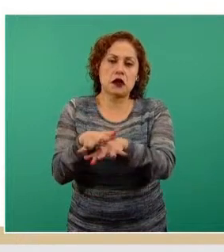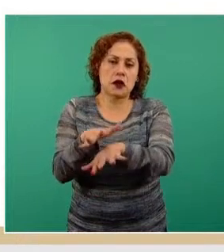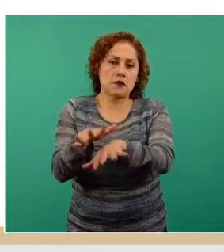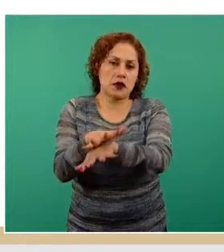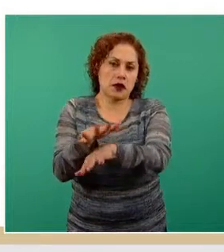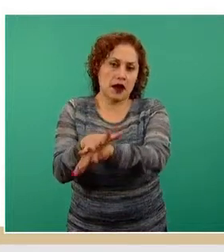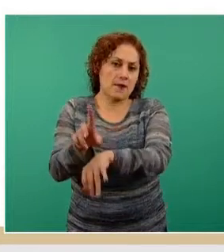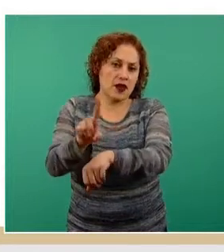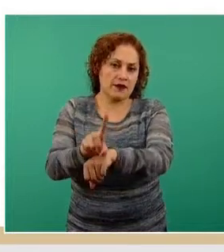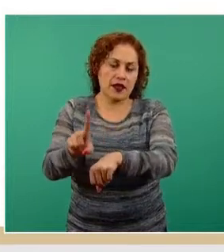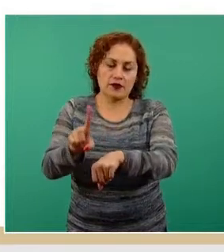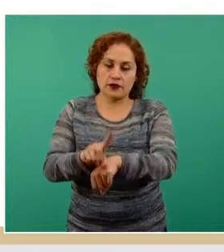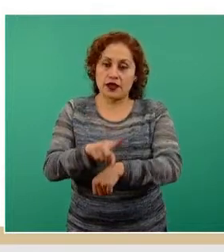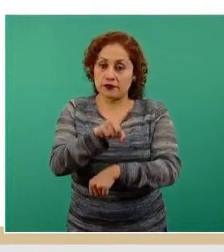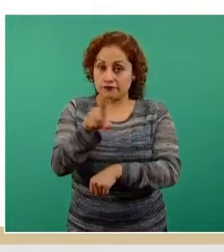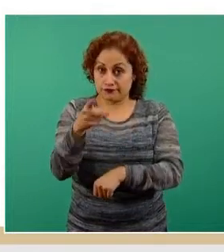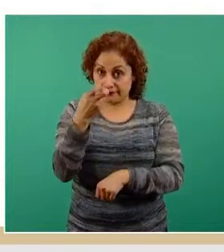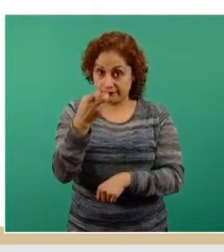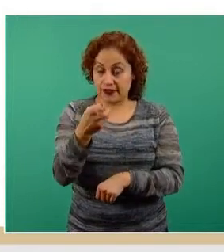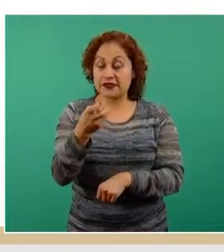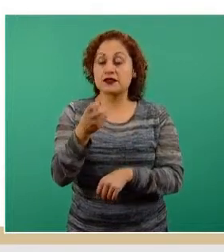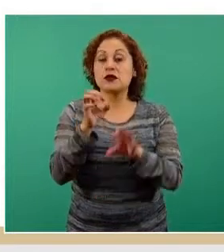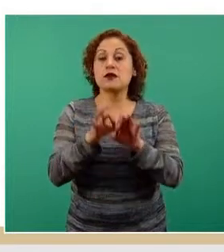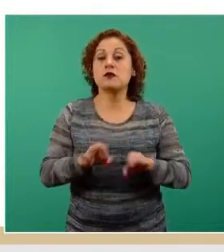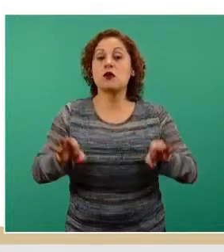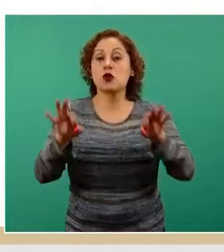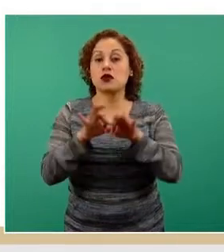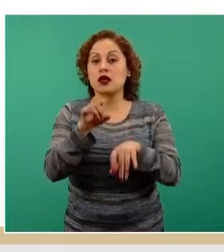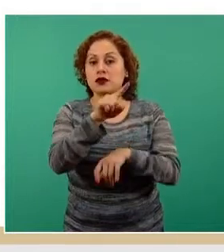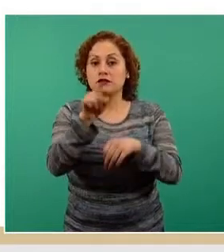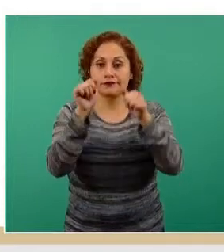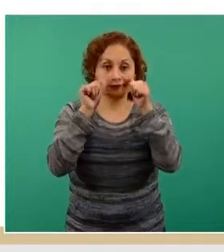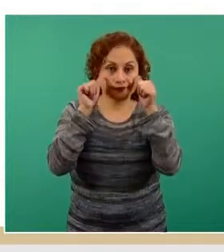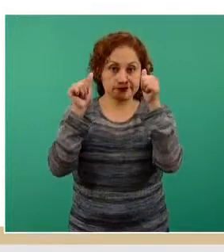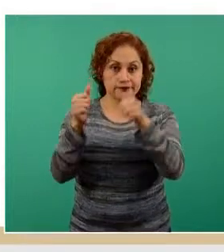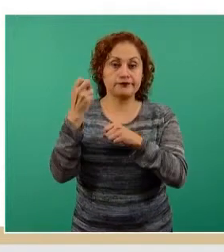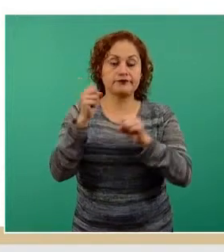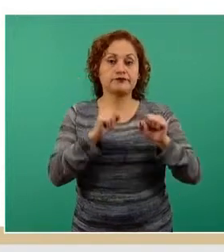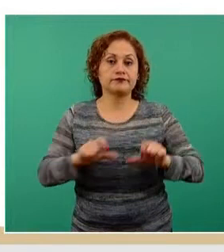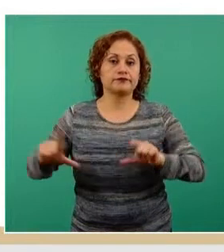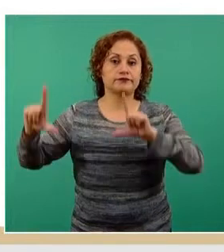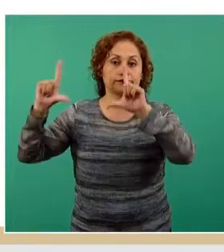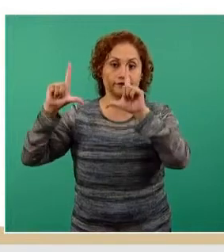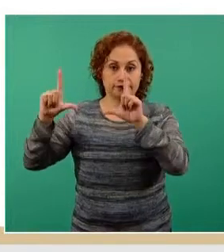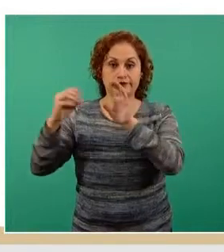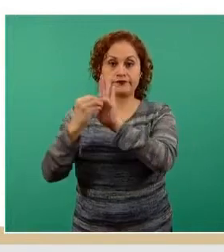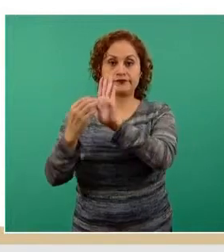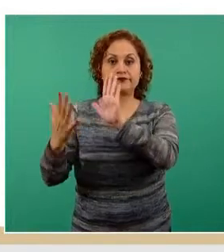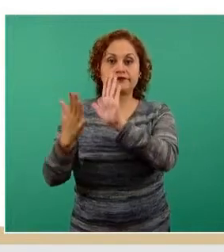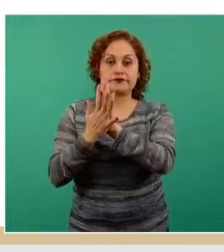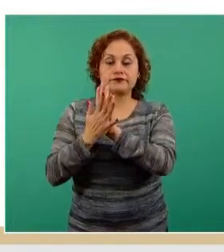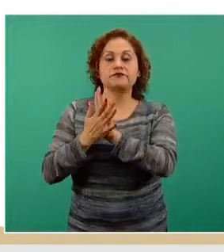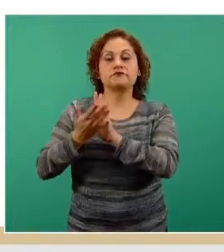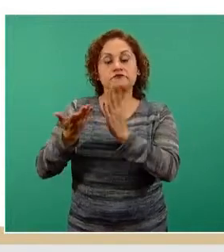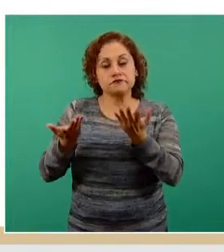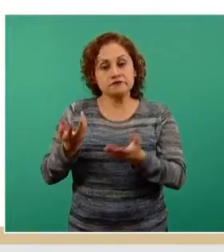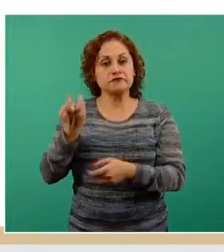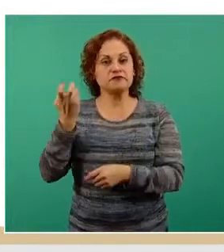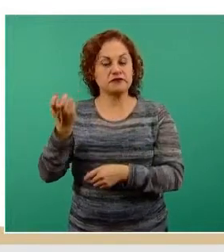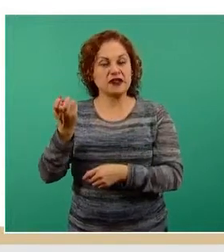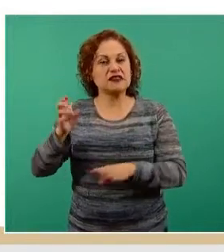es muy importante que ustedes puedan ir observando esta gráfica que se denomina una gráfica en espejo, por el